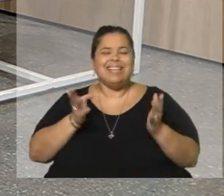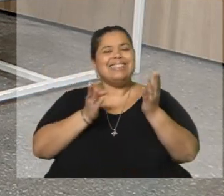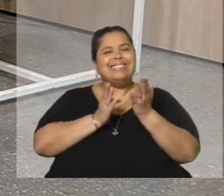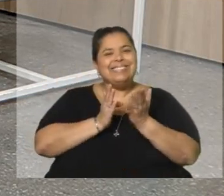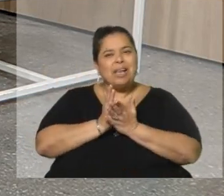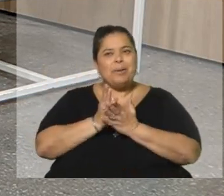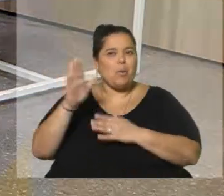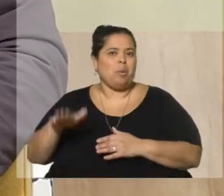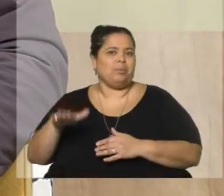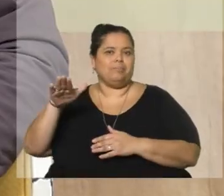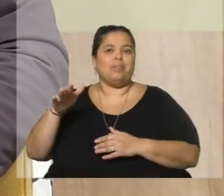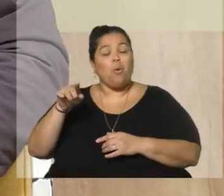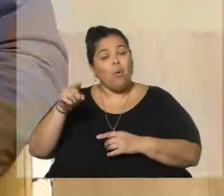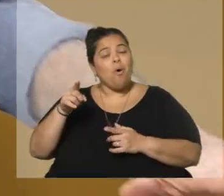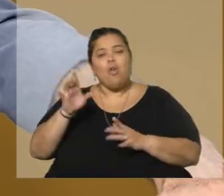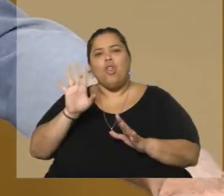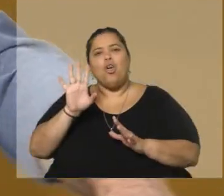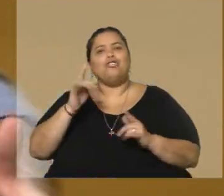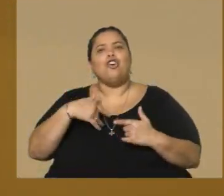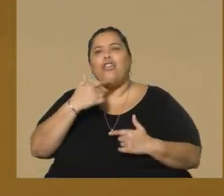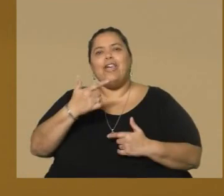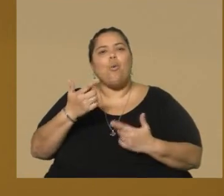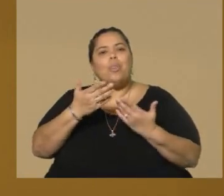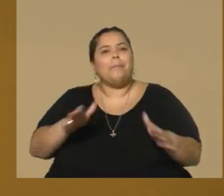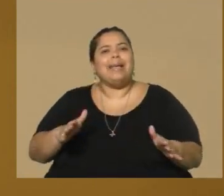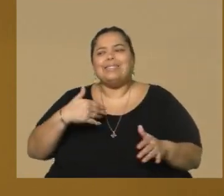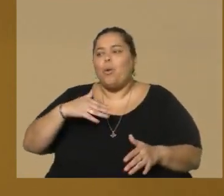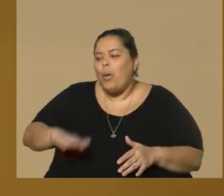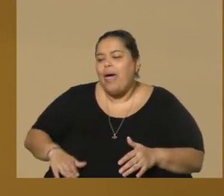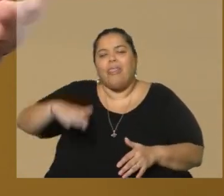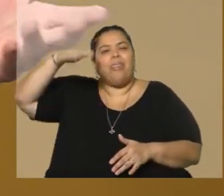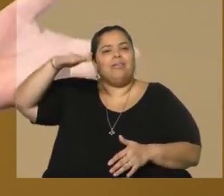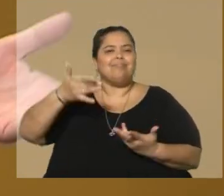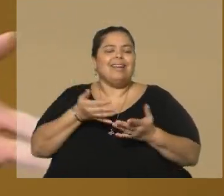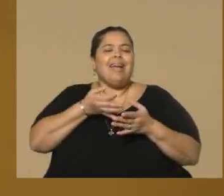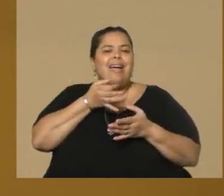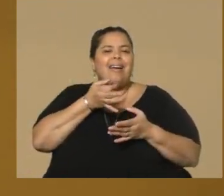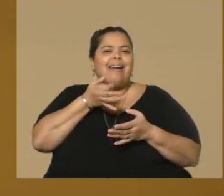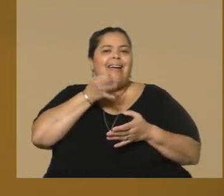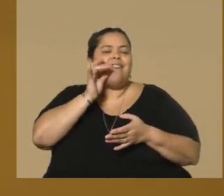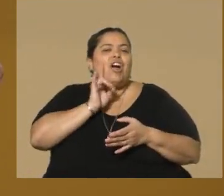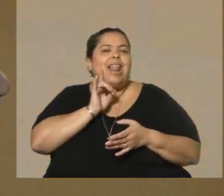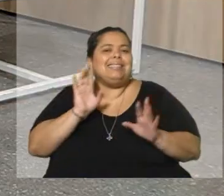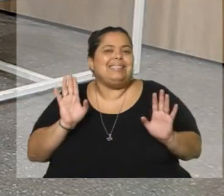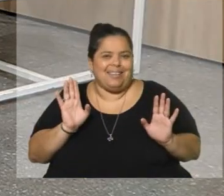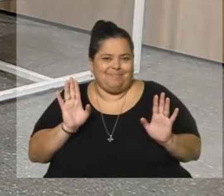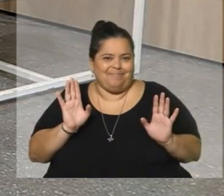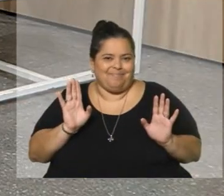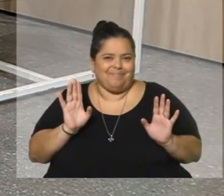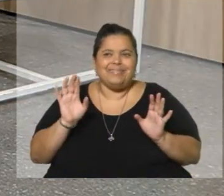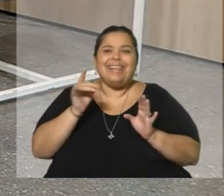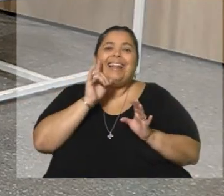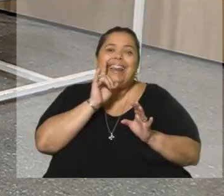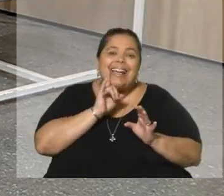Yo empiezo con el mate no no me refiero en la edad en la cronología los hechos del humano